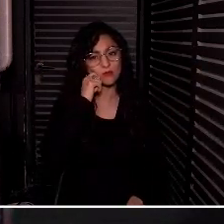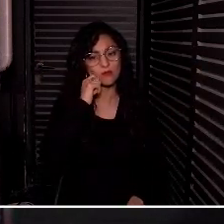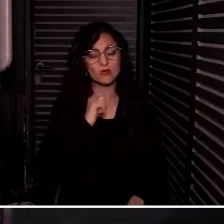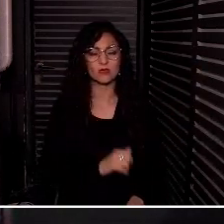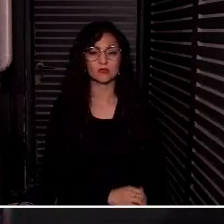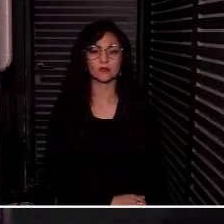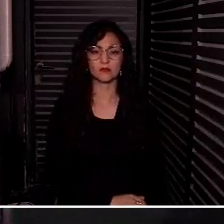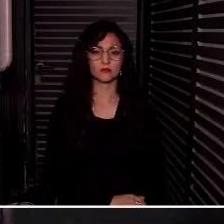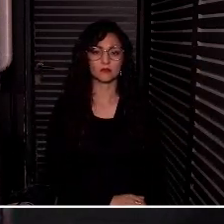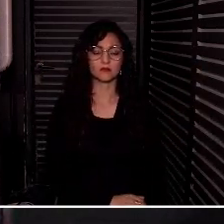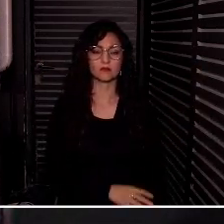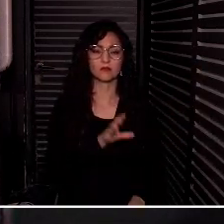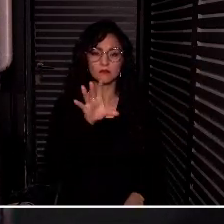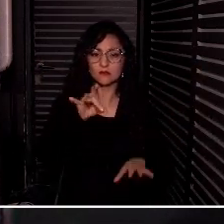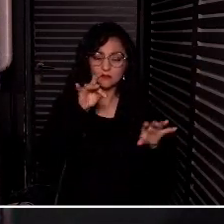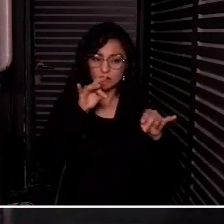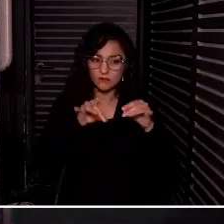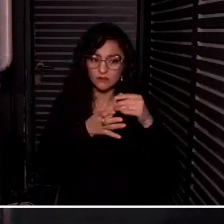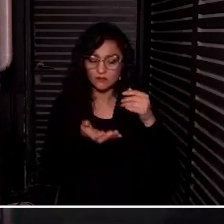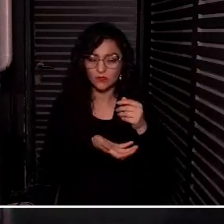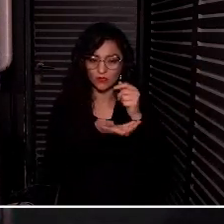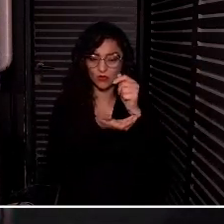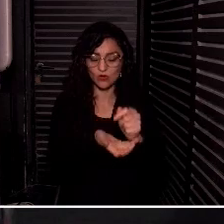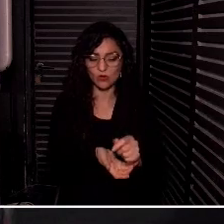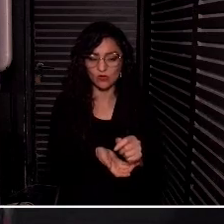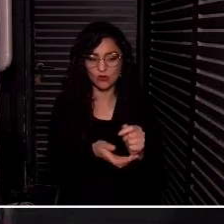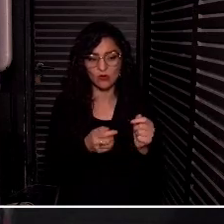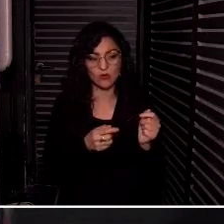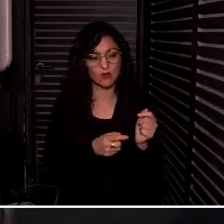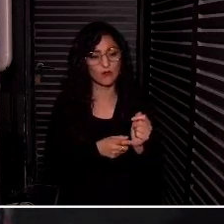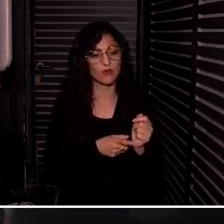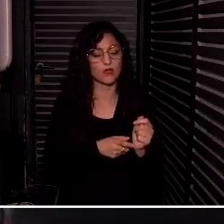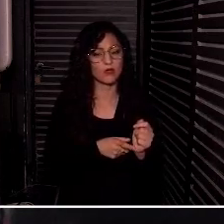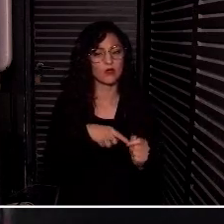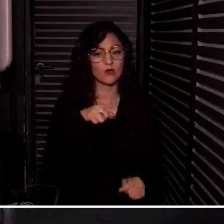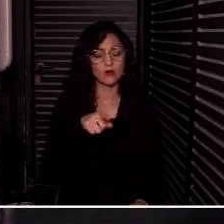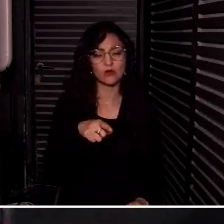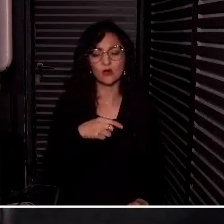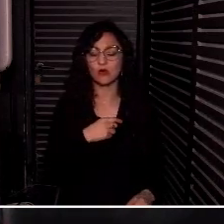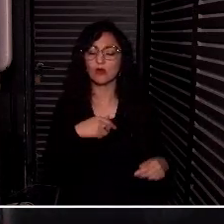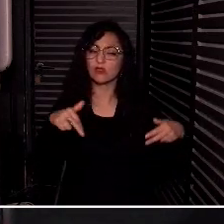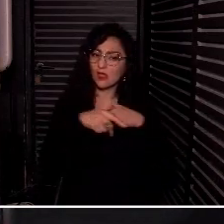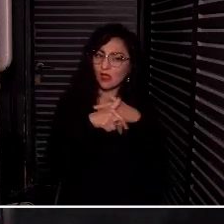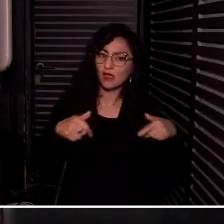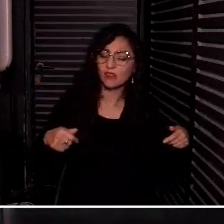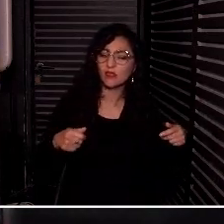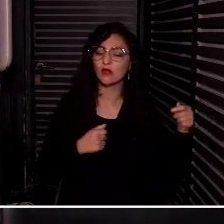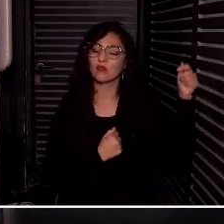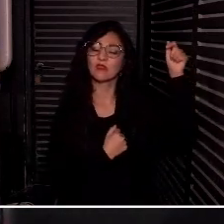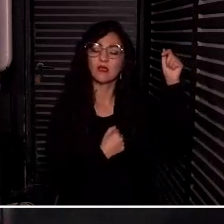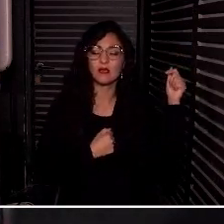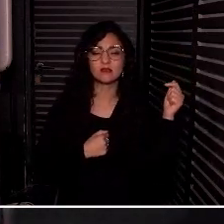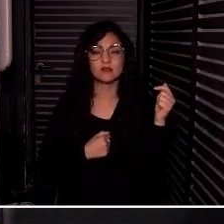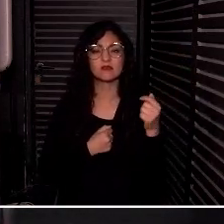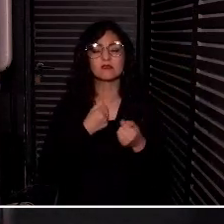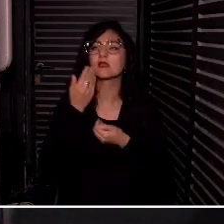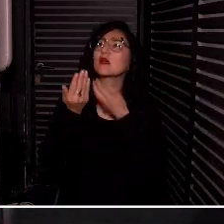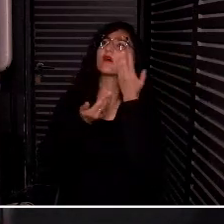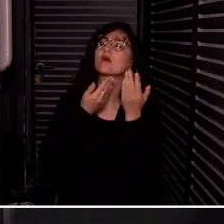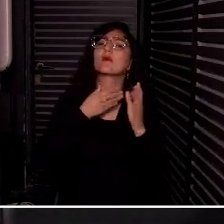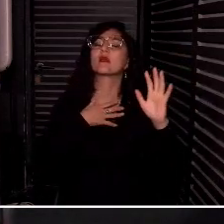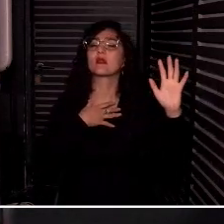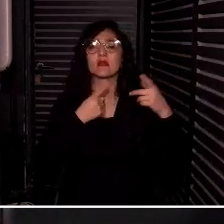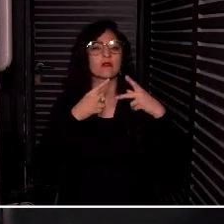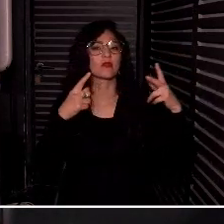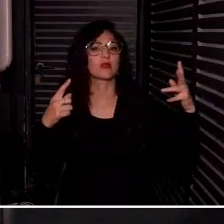de de recursos económicos y lo lo requiere el teatro la danza la ópera yo creo que todas las artes y por lo tanto yo